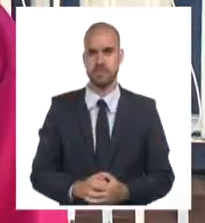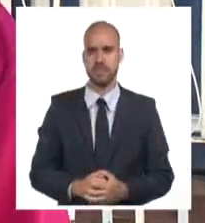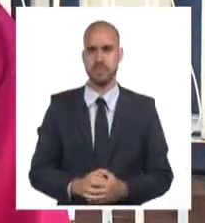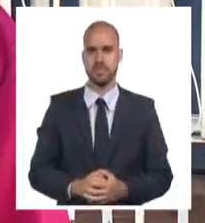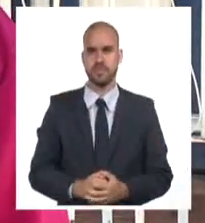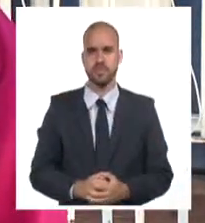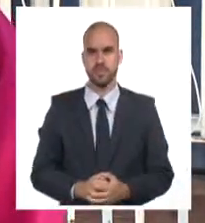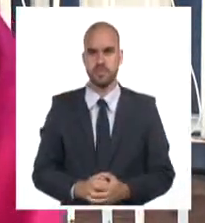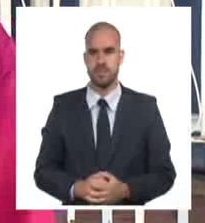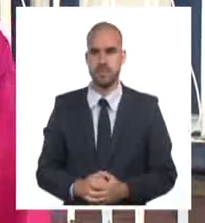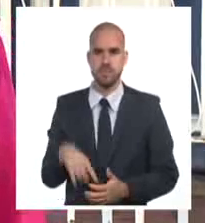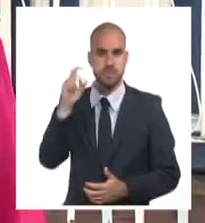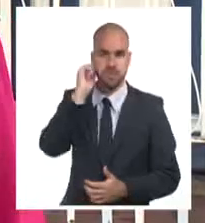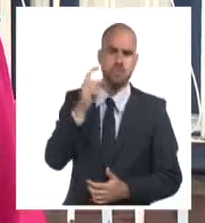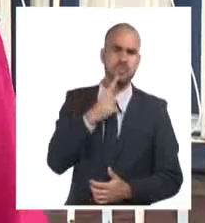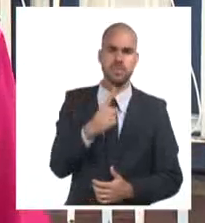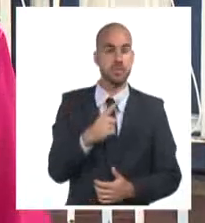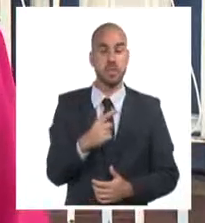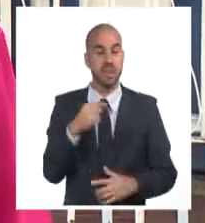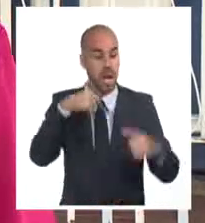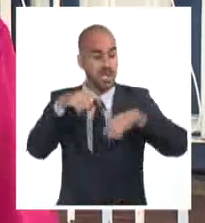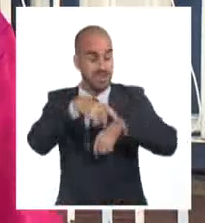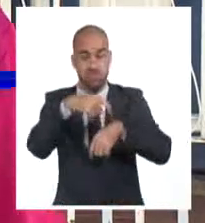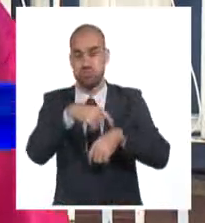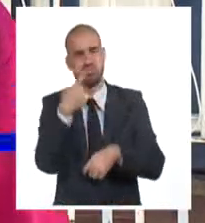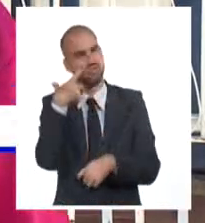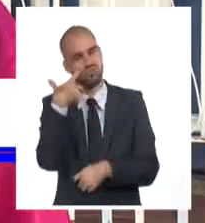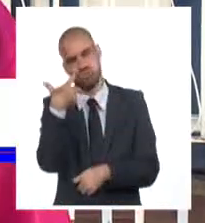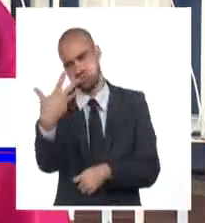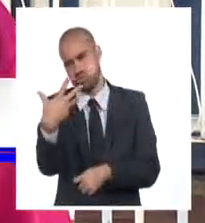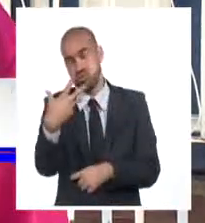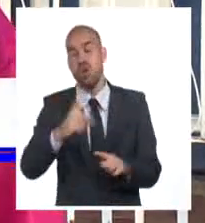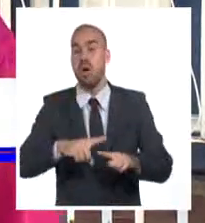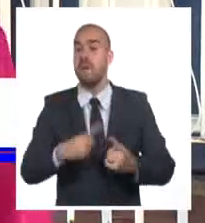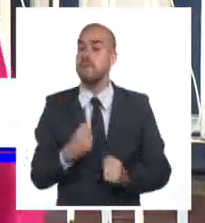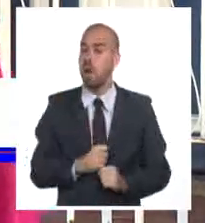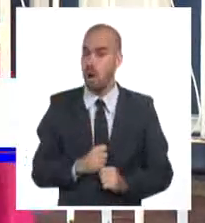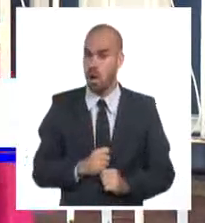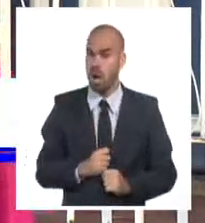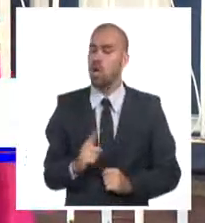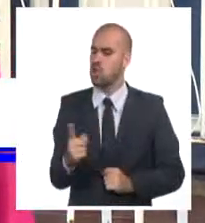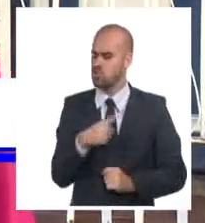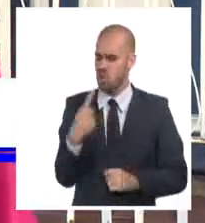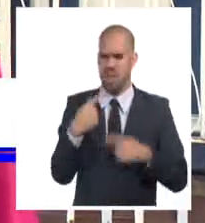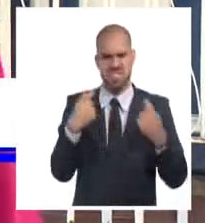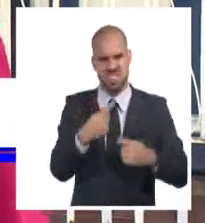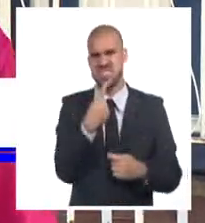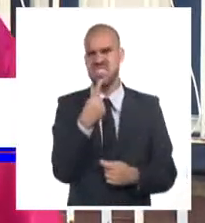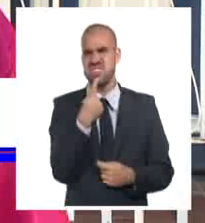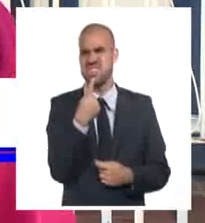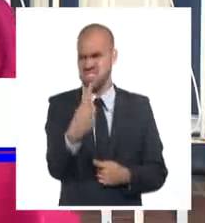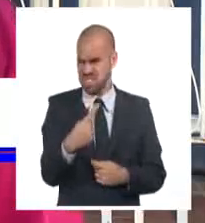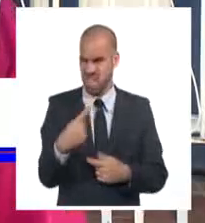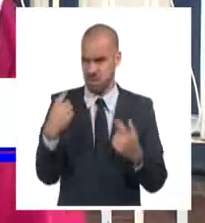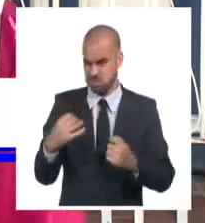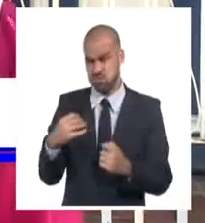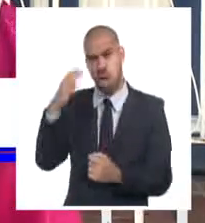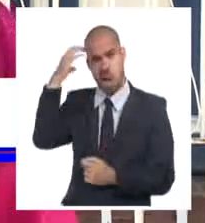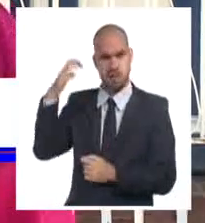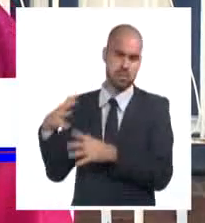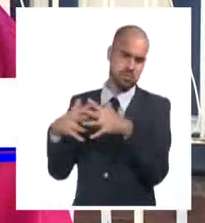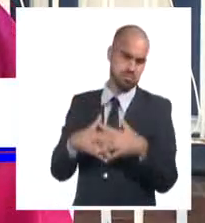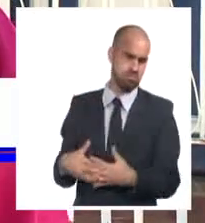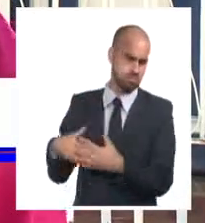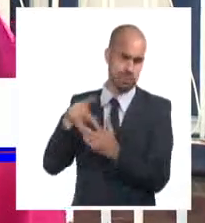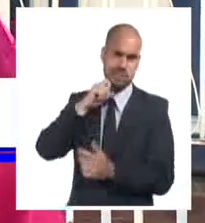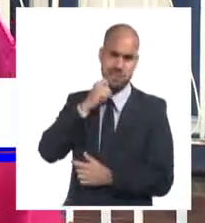que importante, necesario, porque todos tenemos que decirle al gobierno norteamericano que